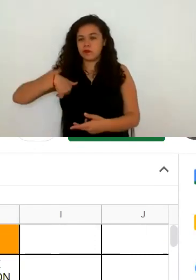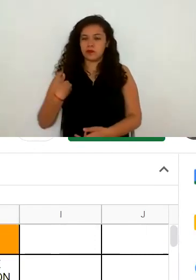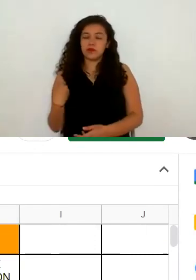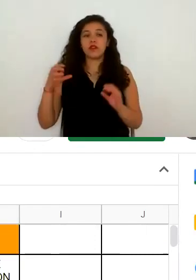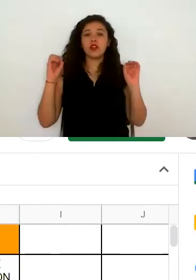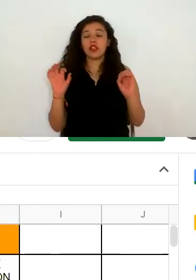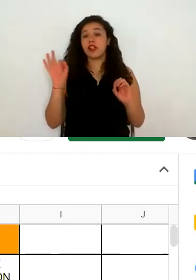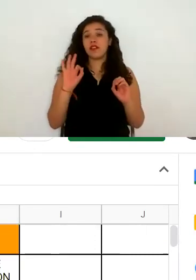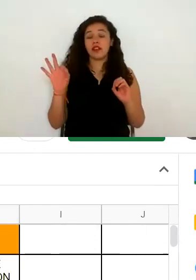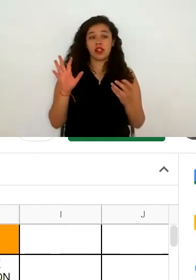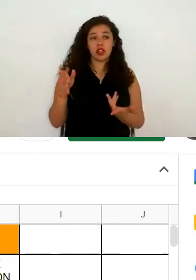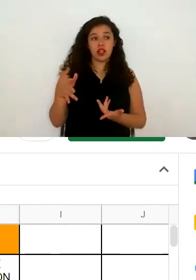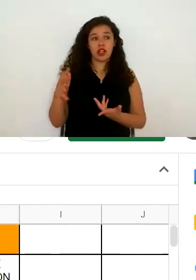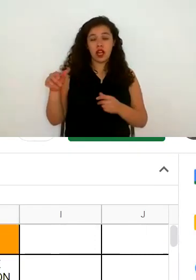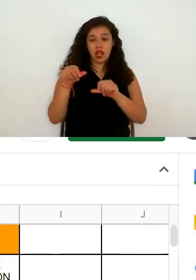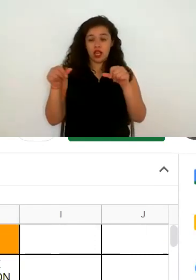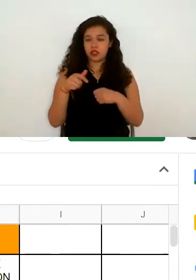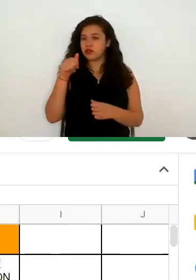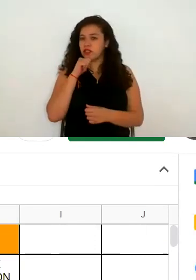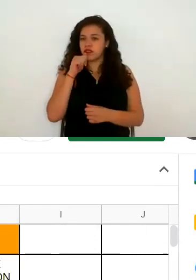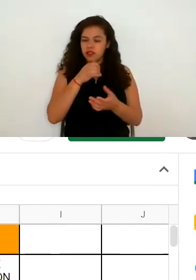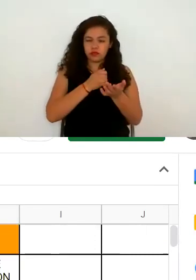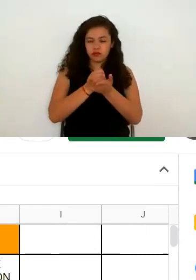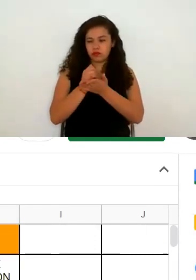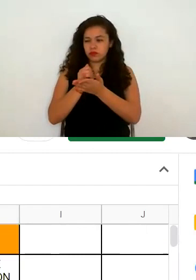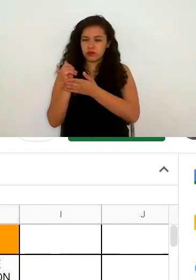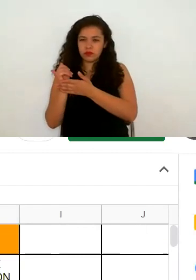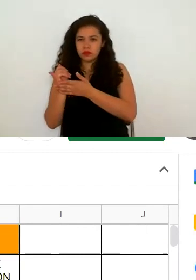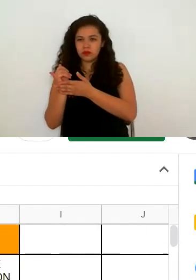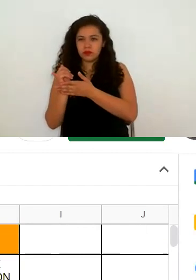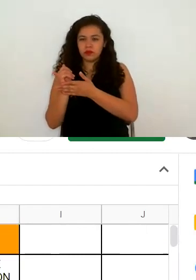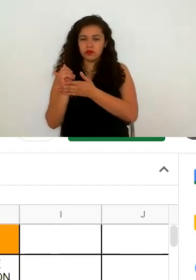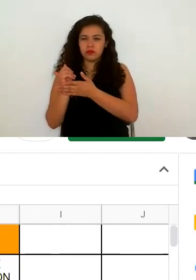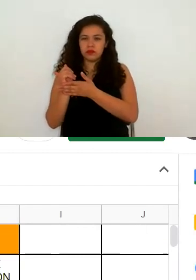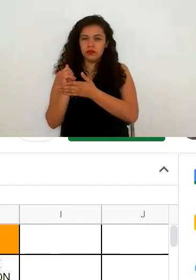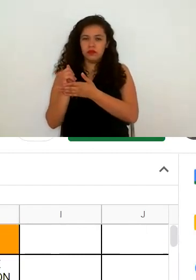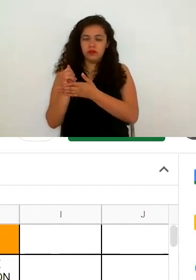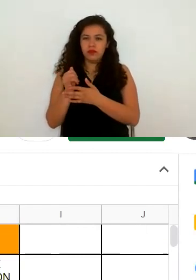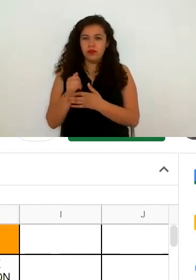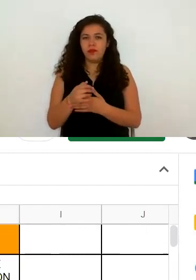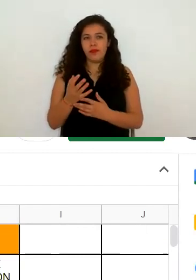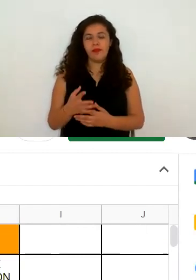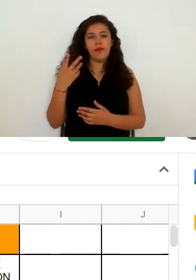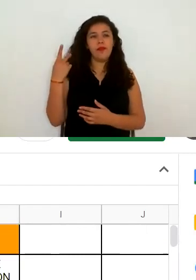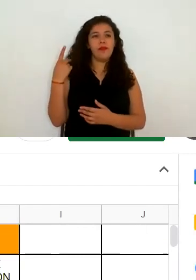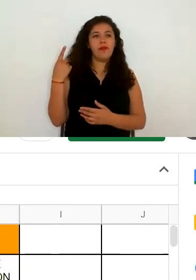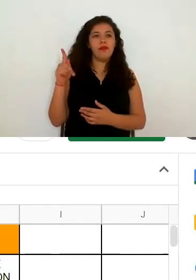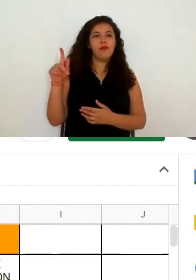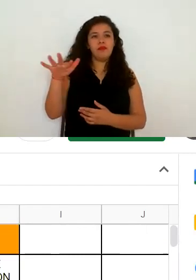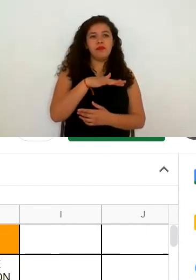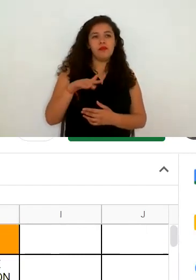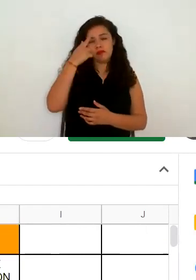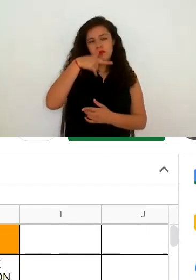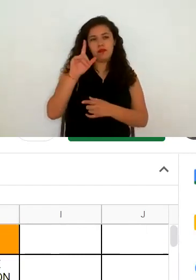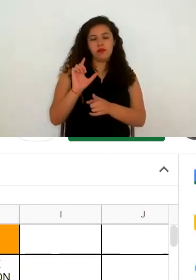tienen definida esta área de archivo de concentración, pueden destinar, les decía, un espacio de